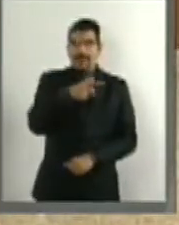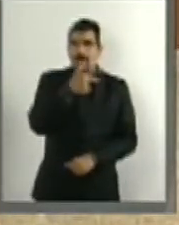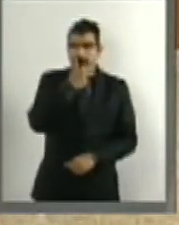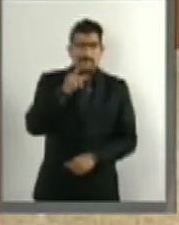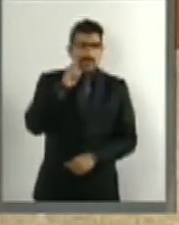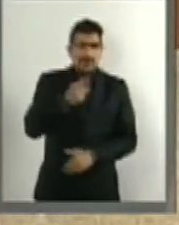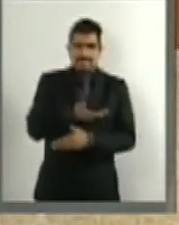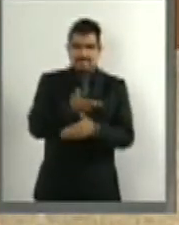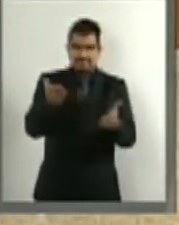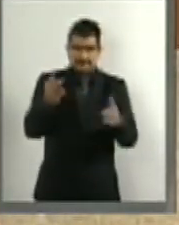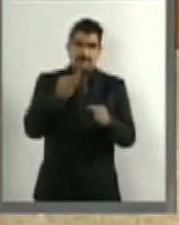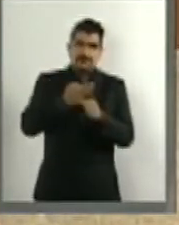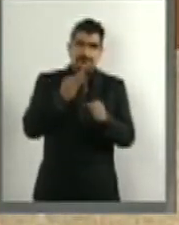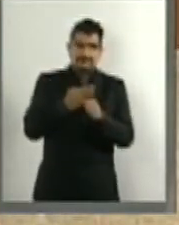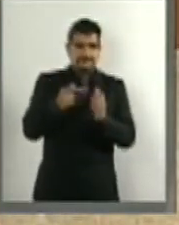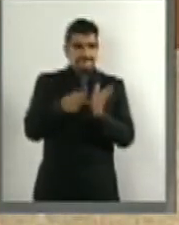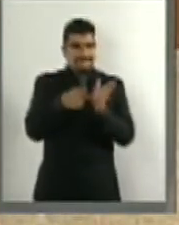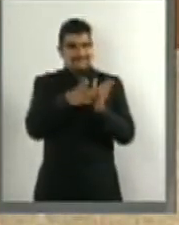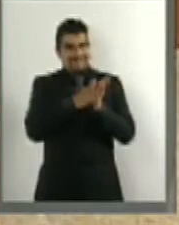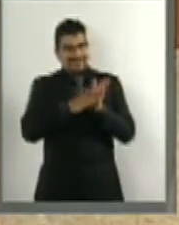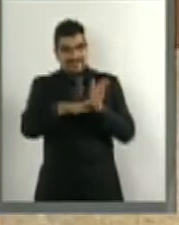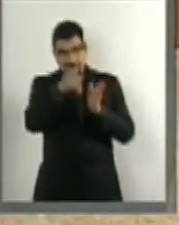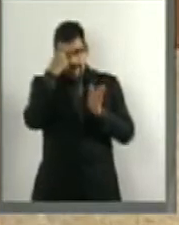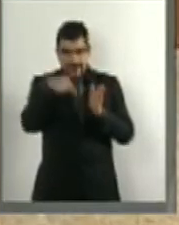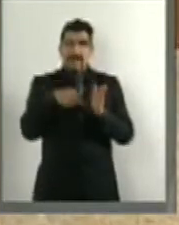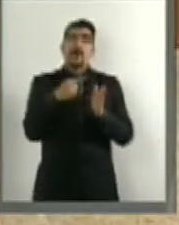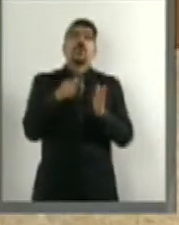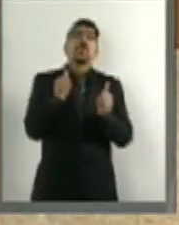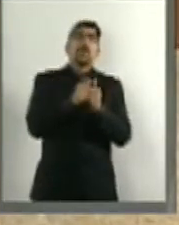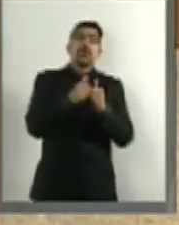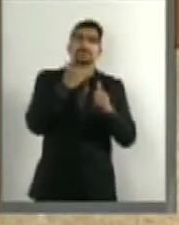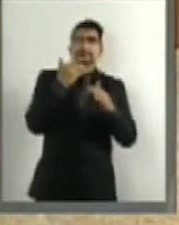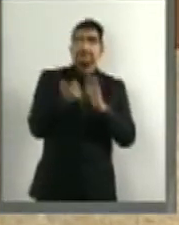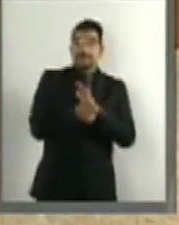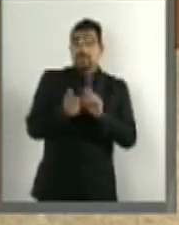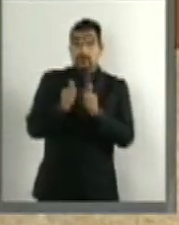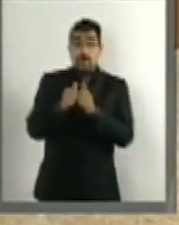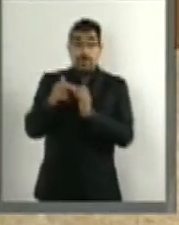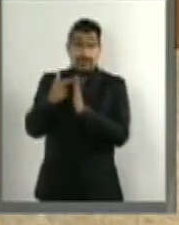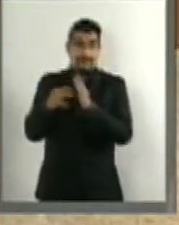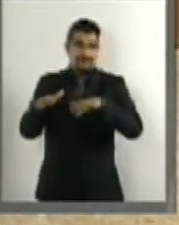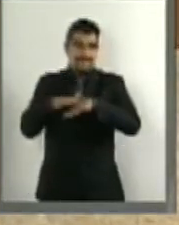que la designación del fiscal anticorrupción, conforme